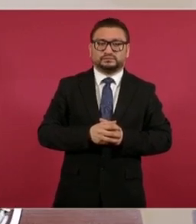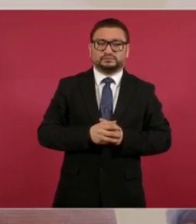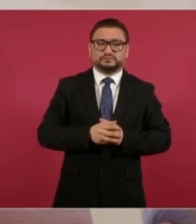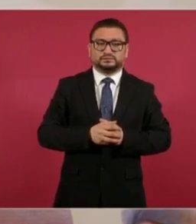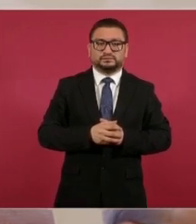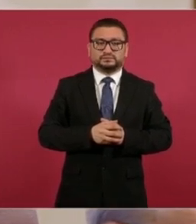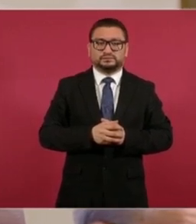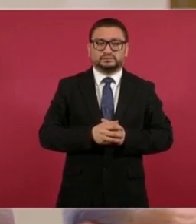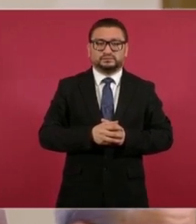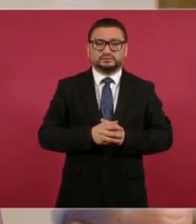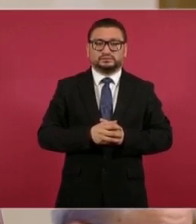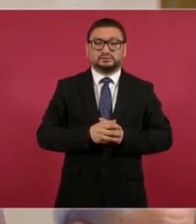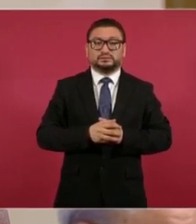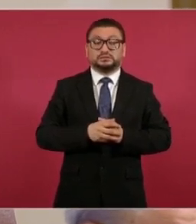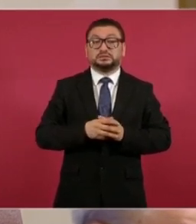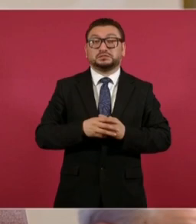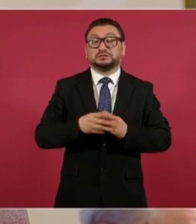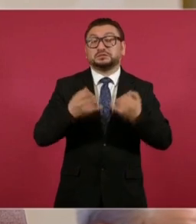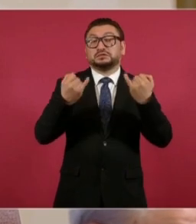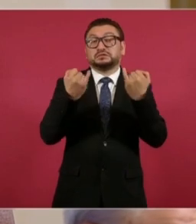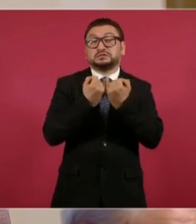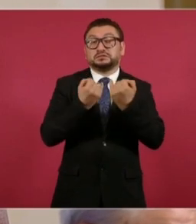además los